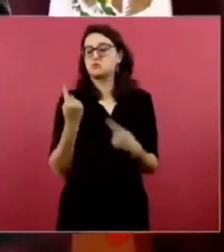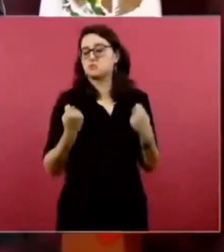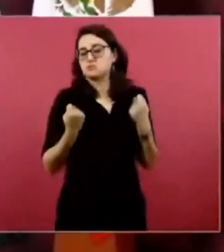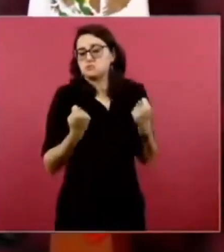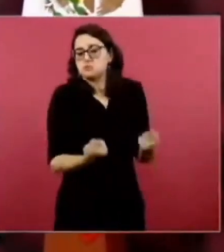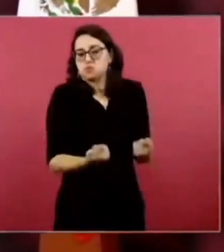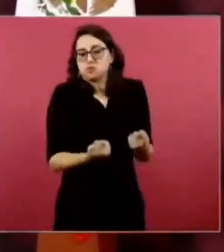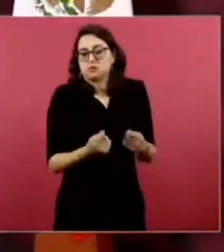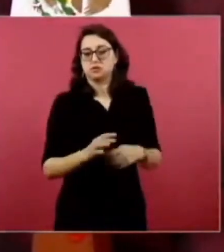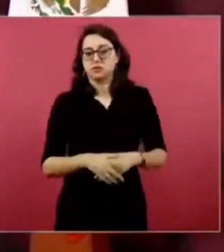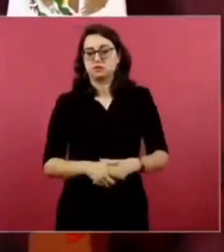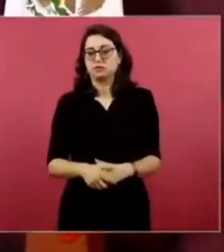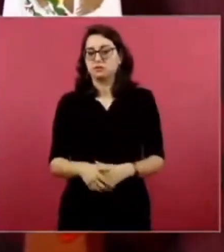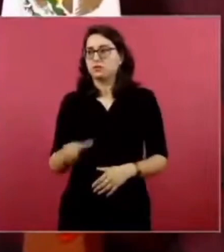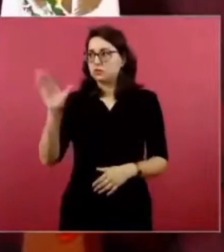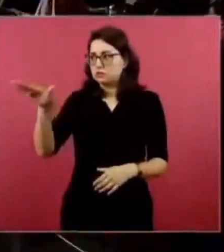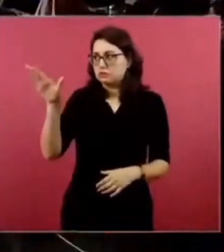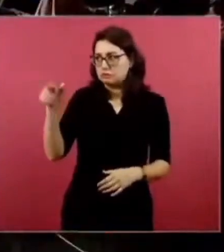tecnócratas,